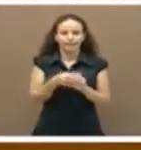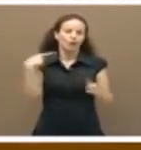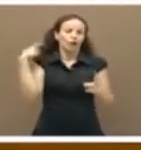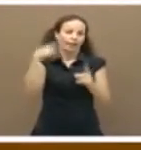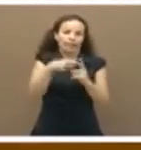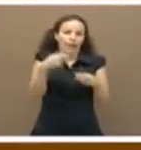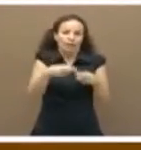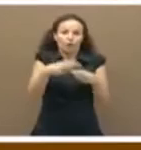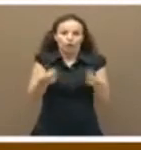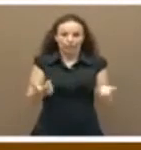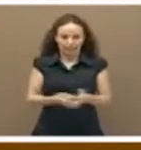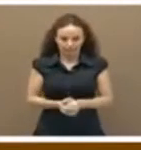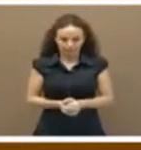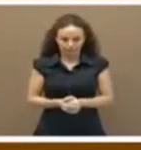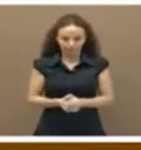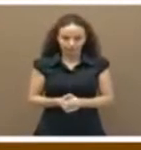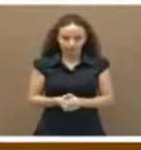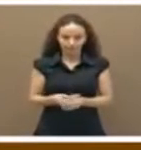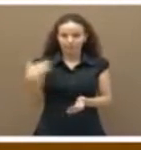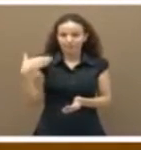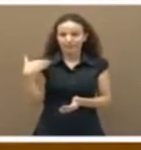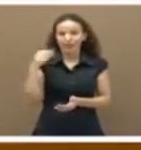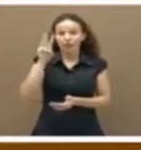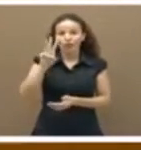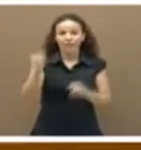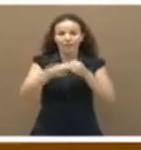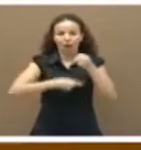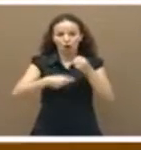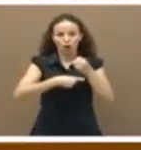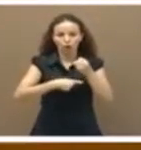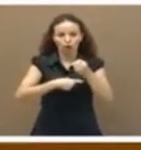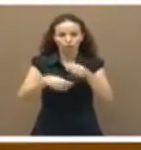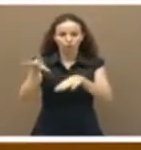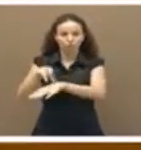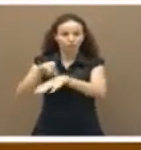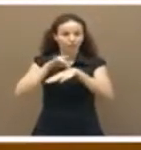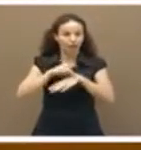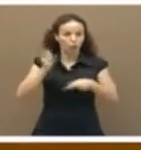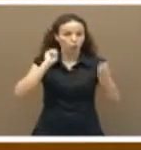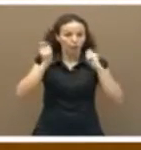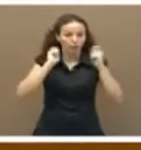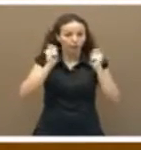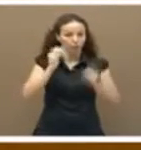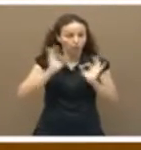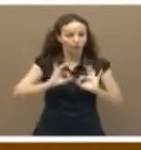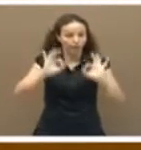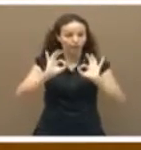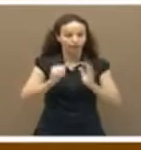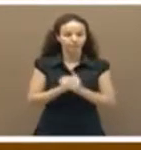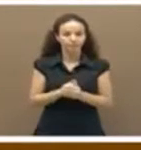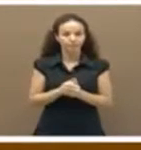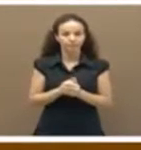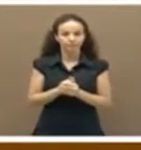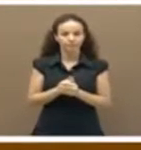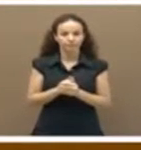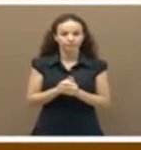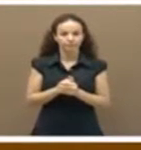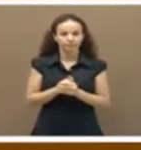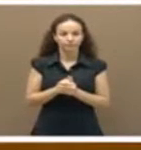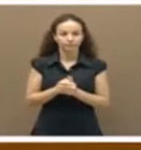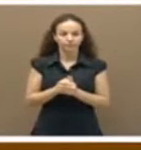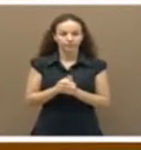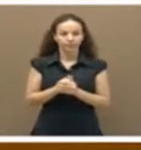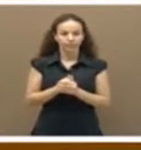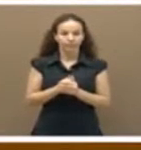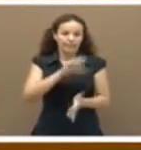política. El pasado día 3 de agosto me invitaron a un cumpleaños muy especial. Se trataba de doña María en Puebla de